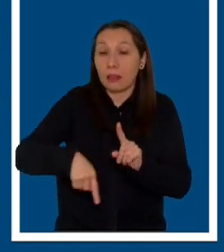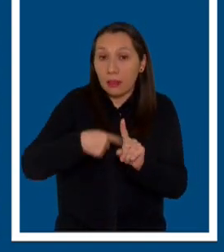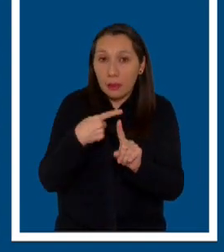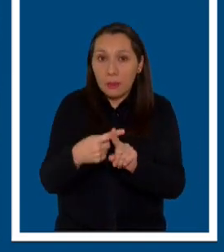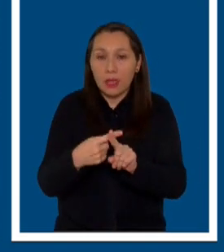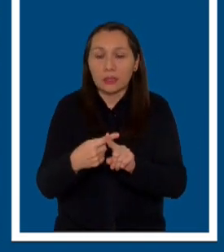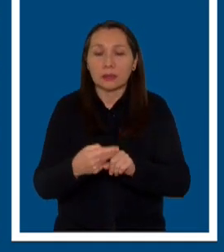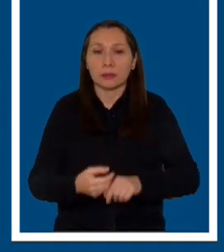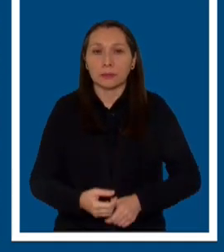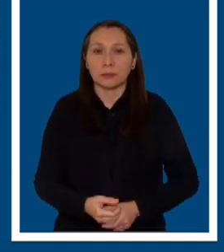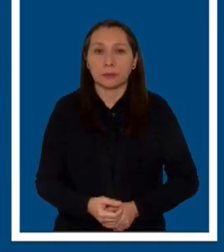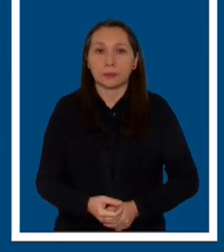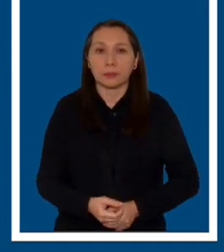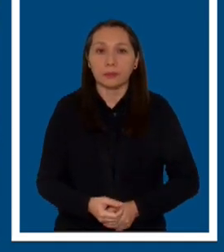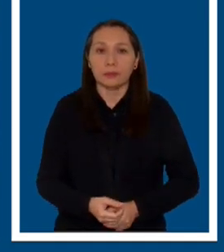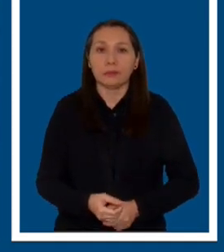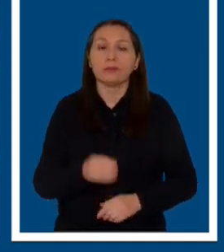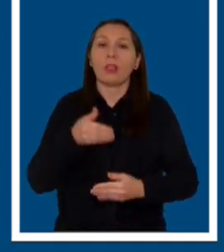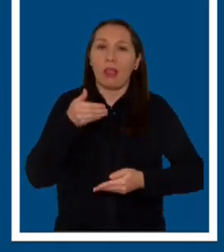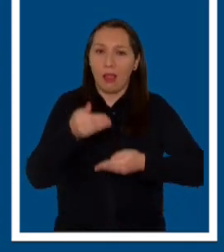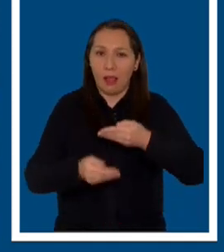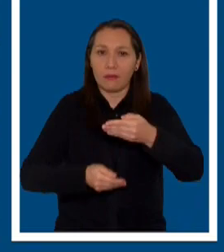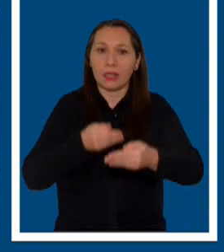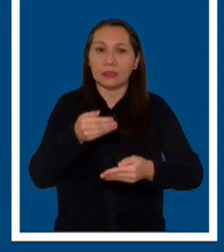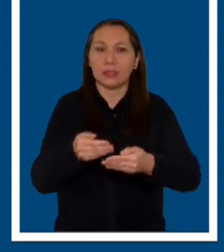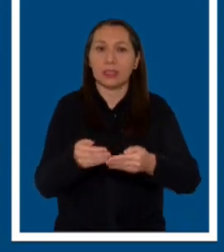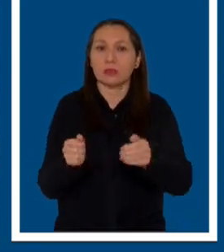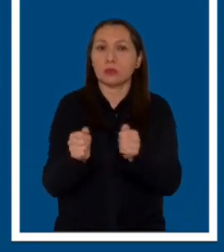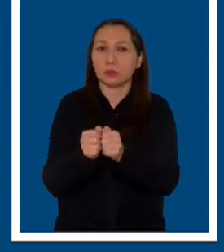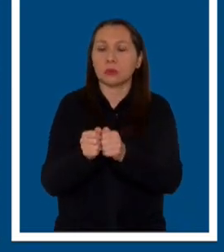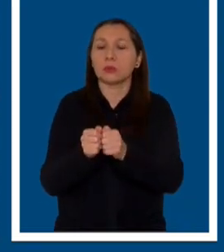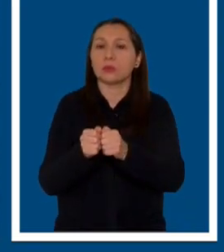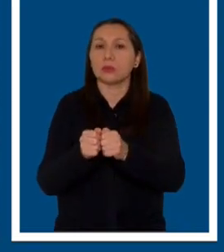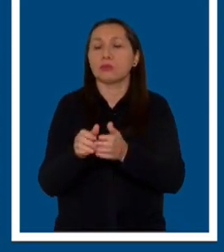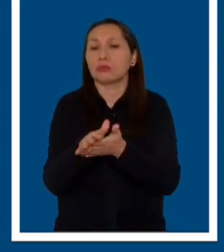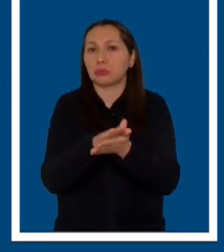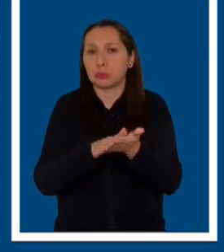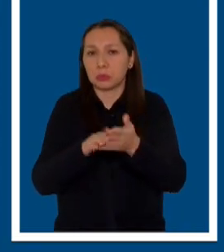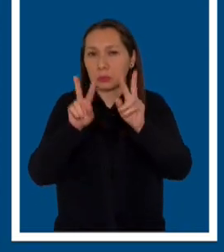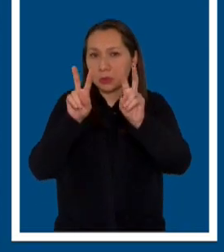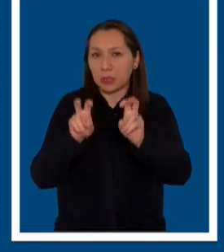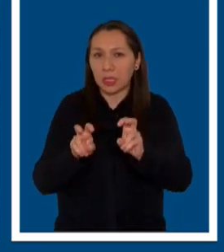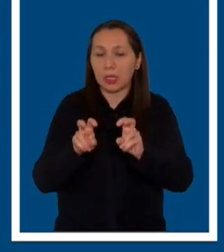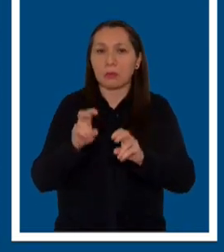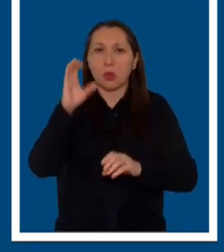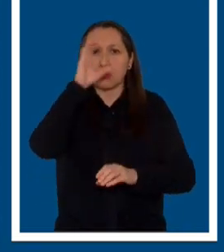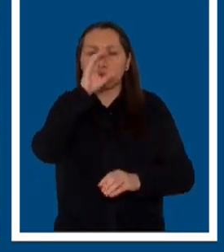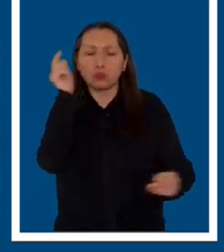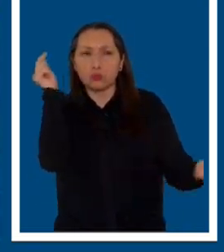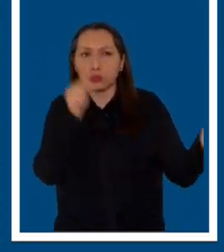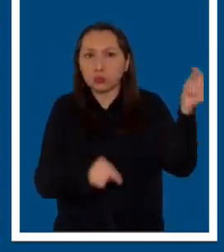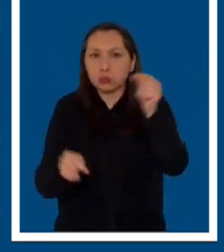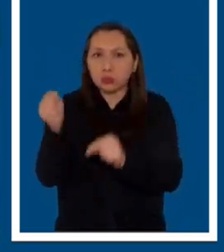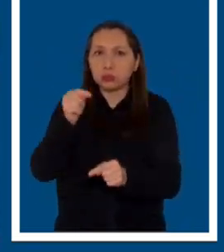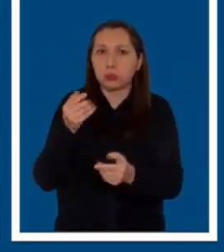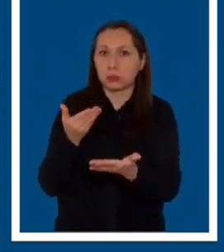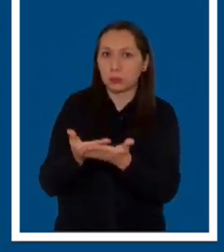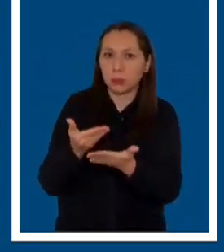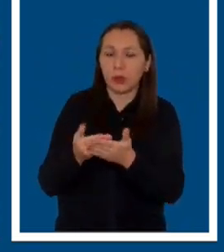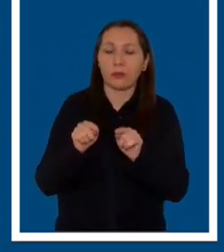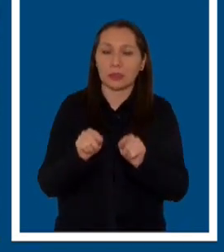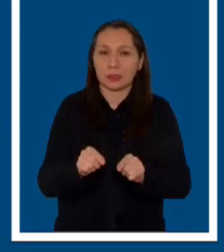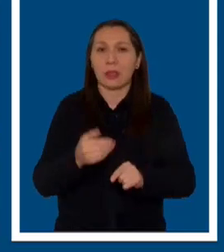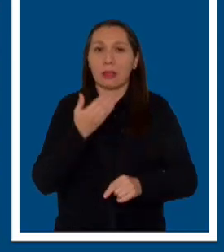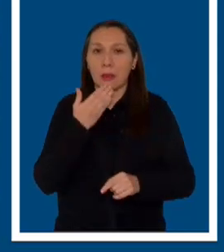también ir avanzando con un despliegue por ejemplo en materia de turismo en materia